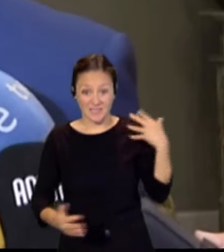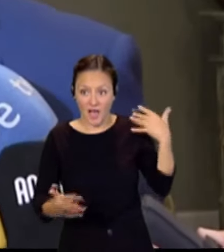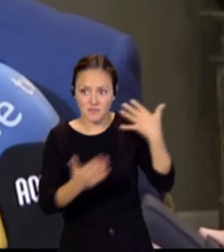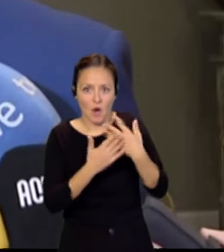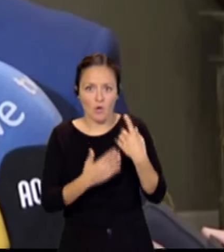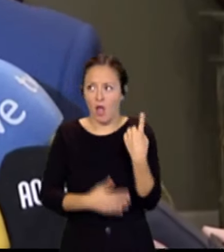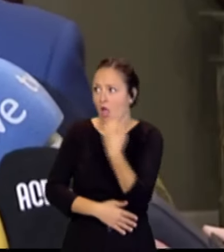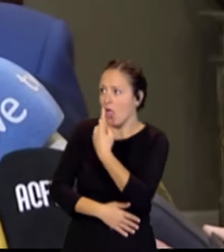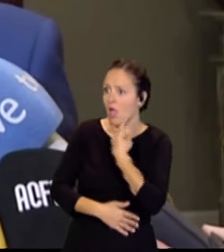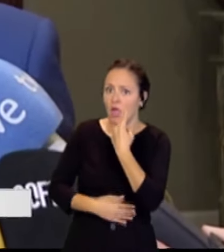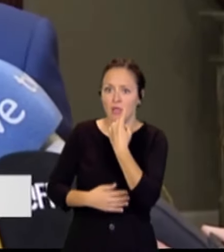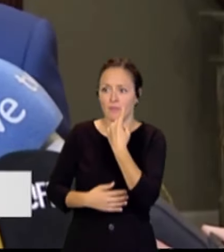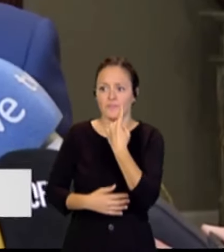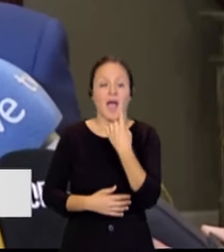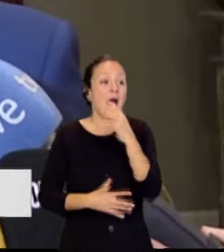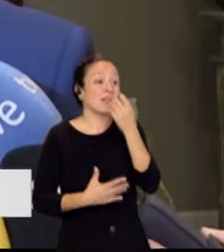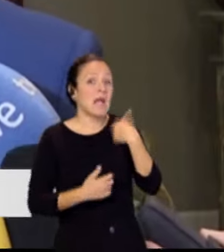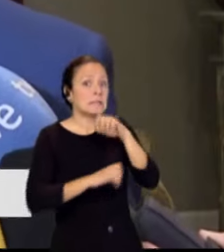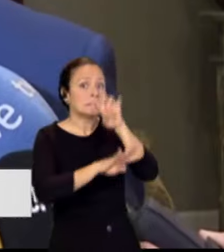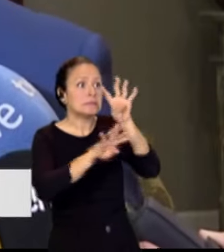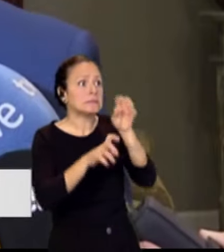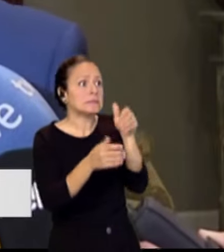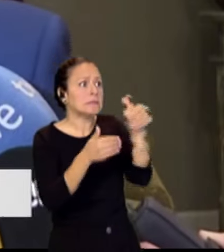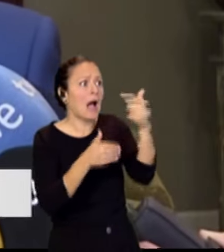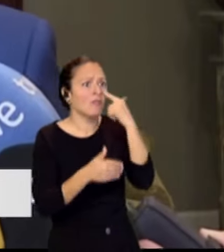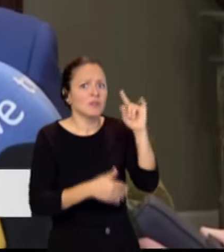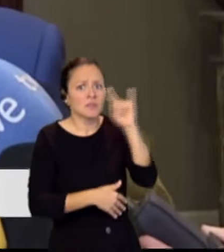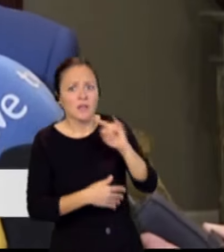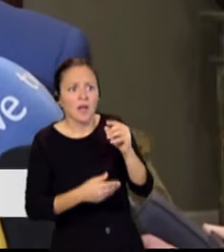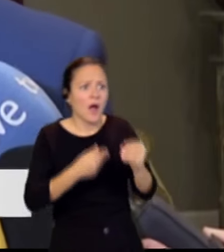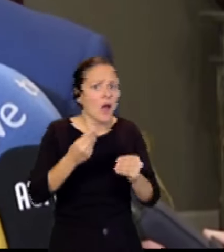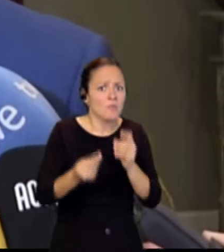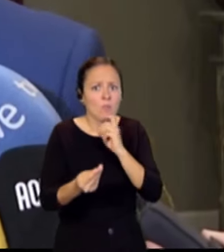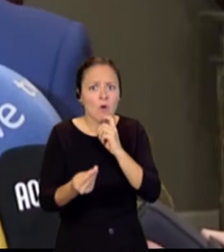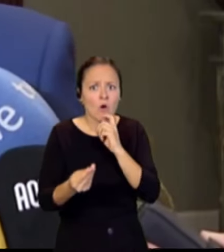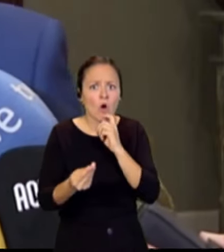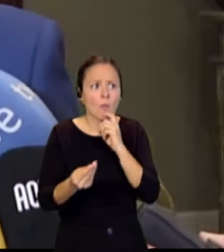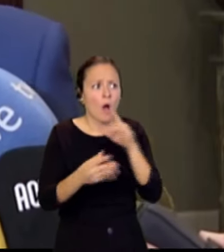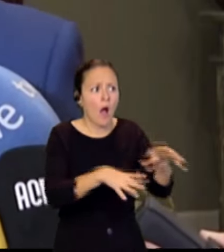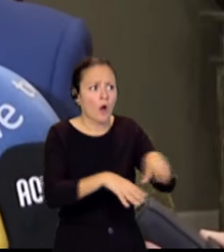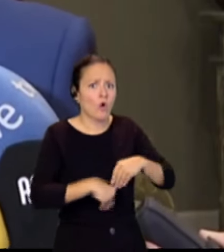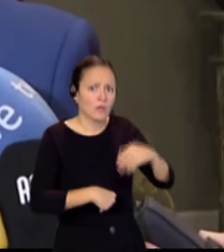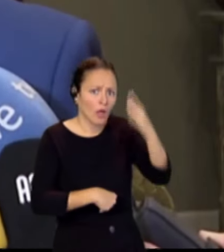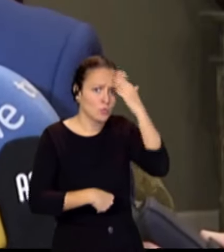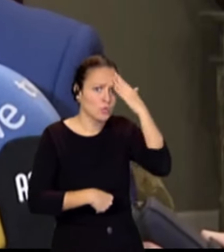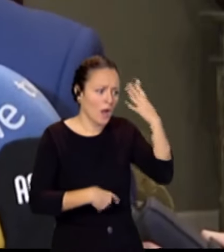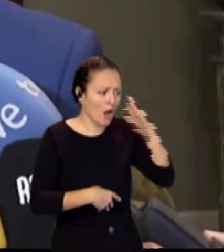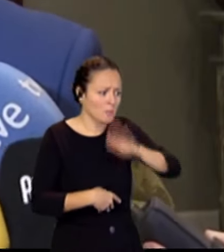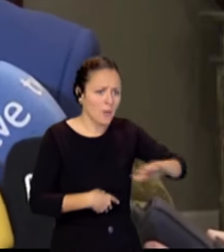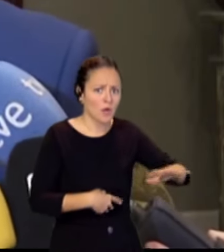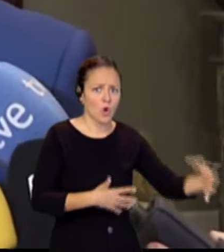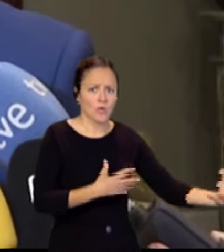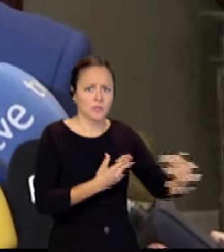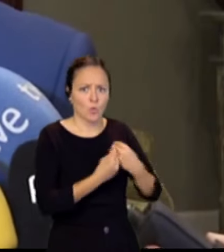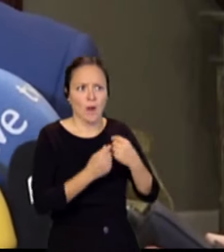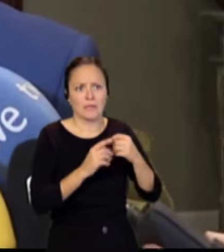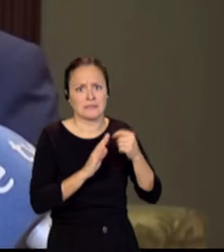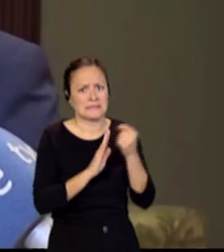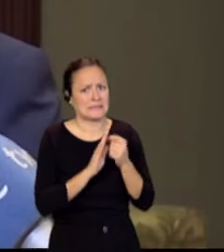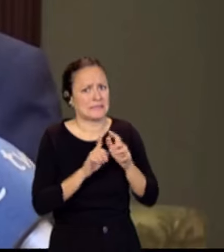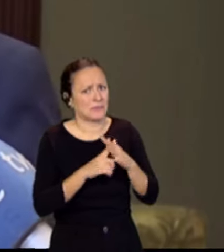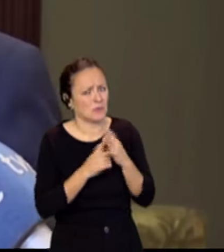desaparecen las incertidumbres de que en esta tierra podíamos acoger y tutelar eh en condiciones muy